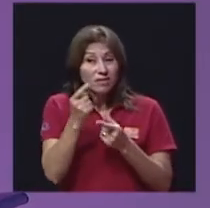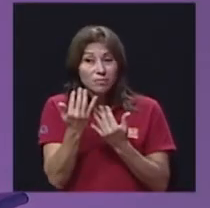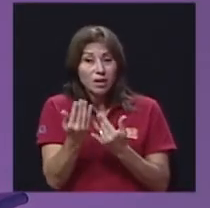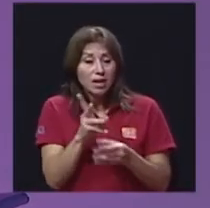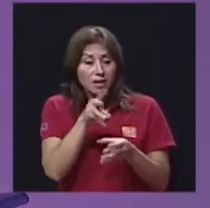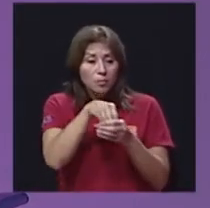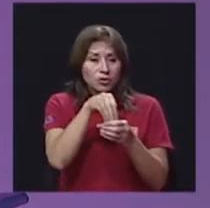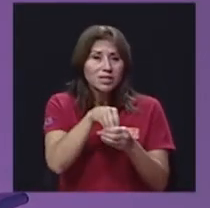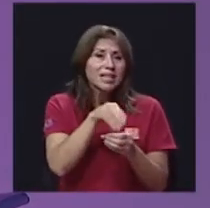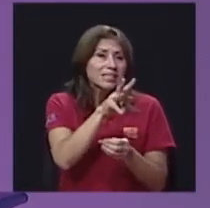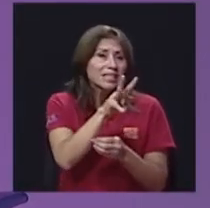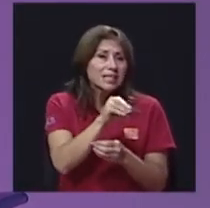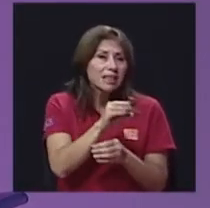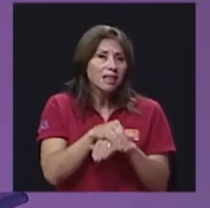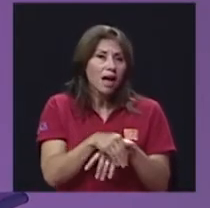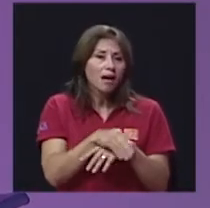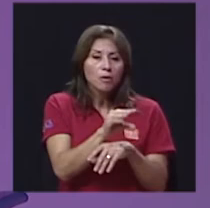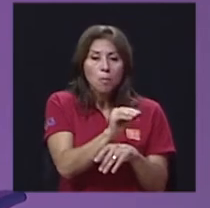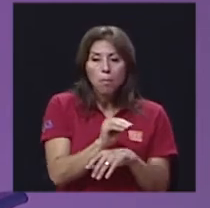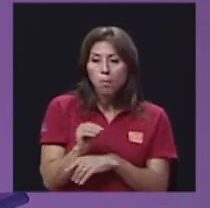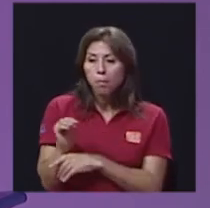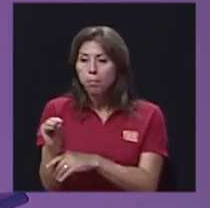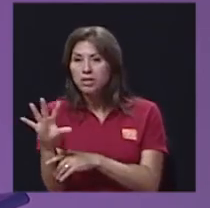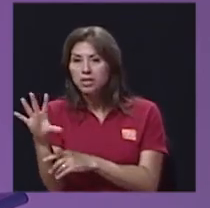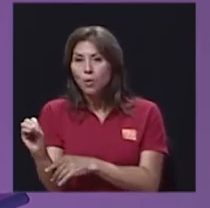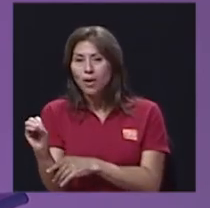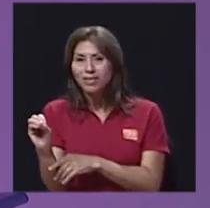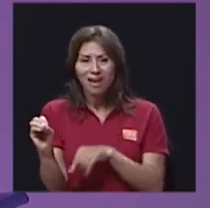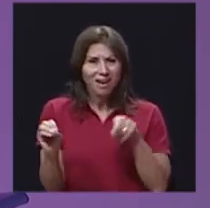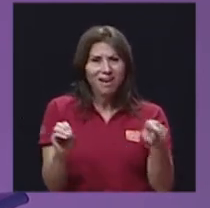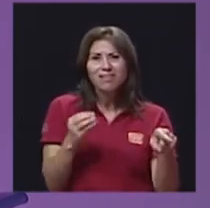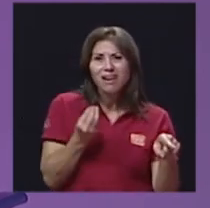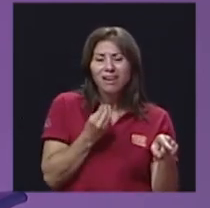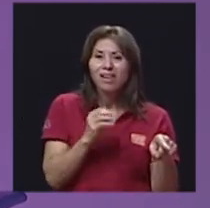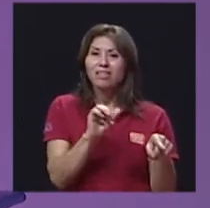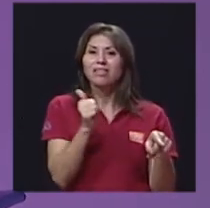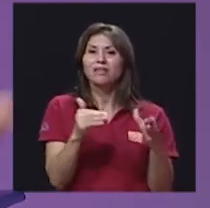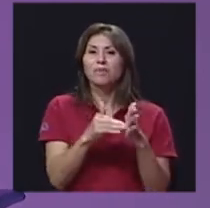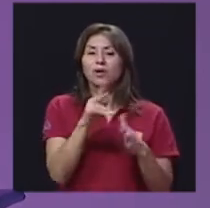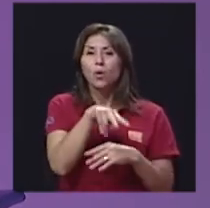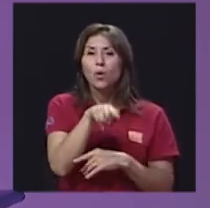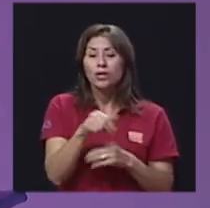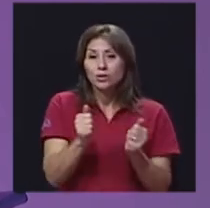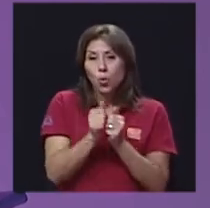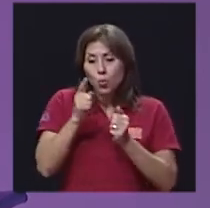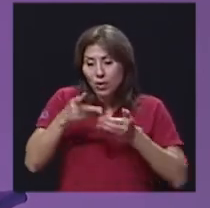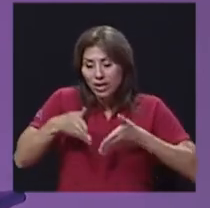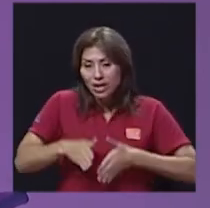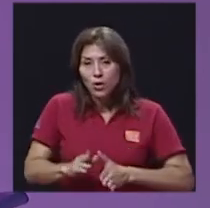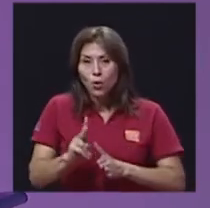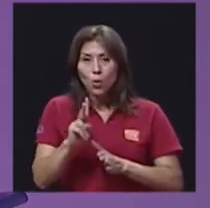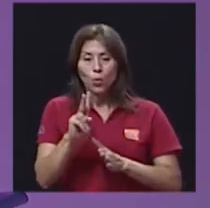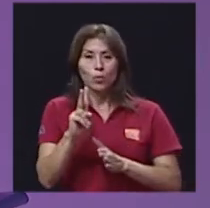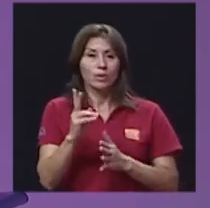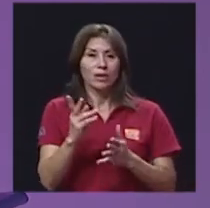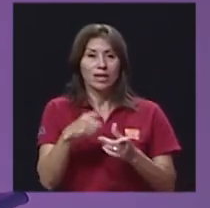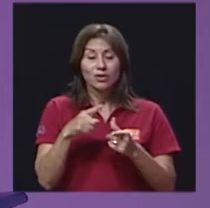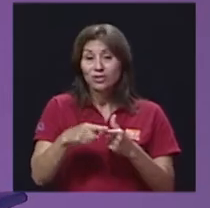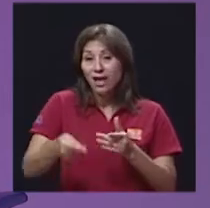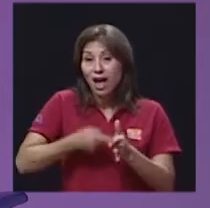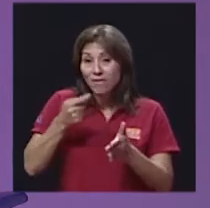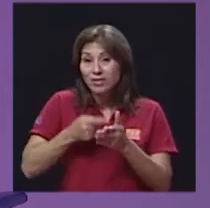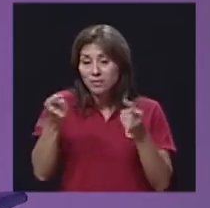tenía que tratar de sobrevivir con 10,000 colones junto con un niño de 2 años. Entonces, a veces se dan esos revanchismos,